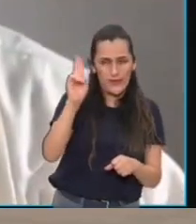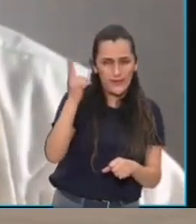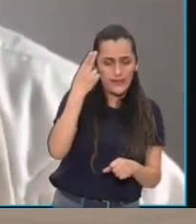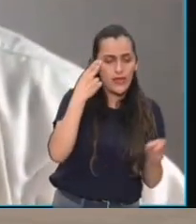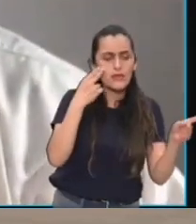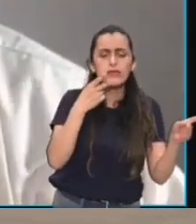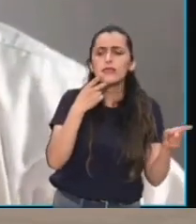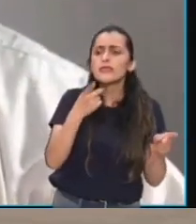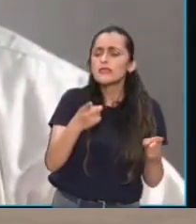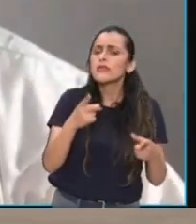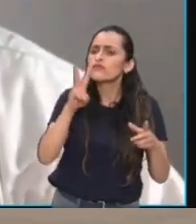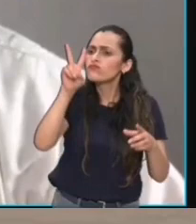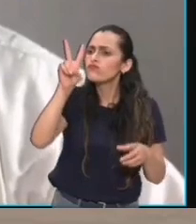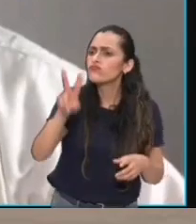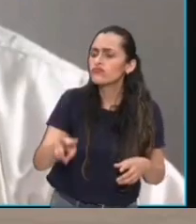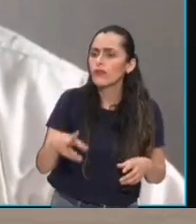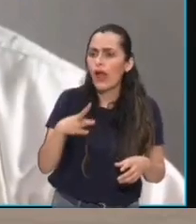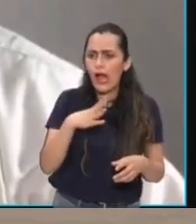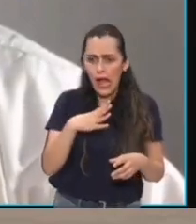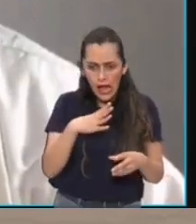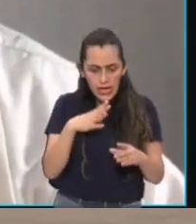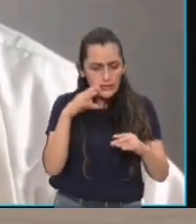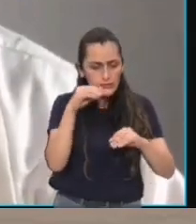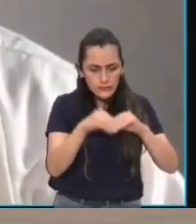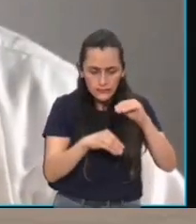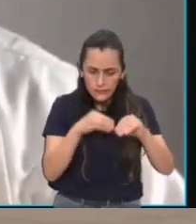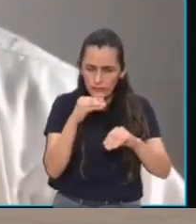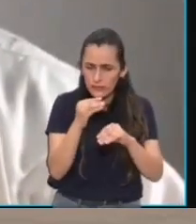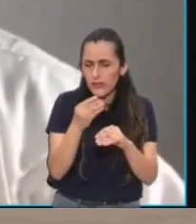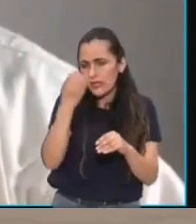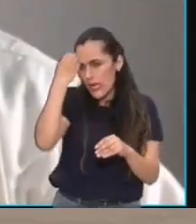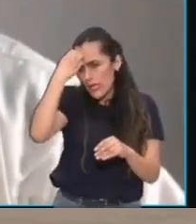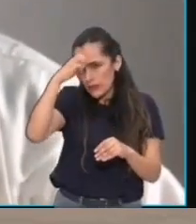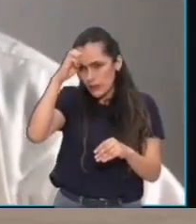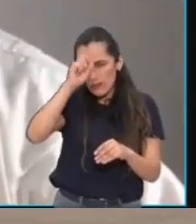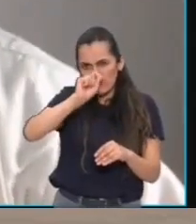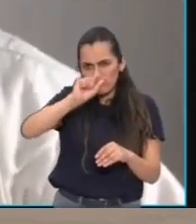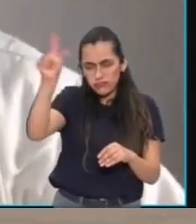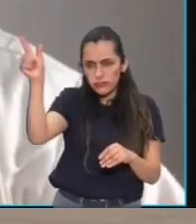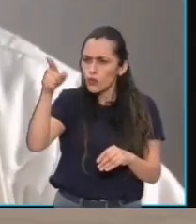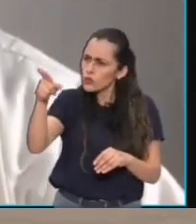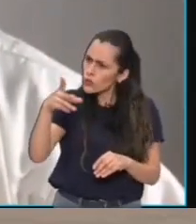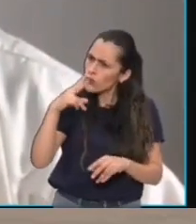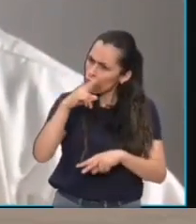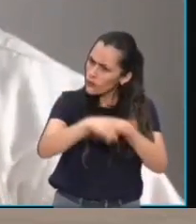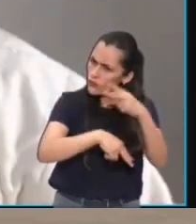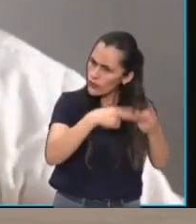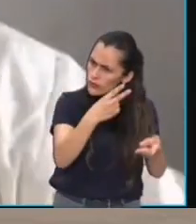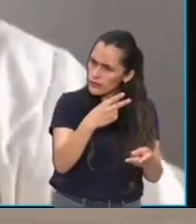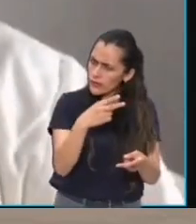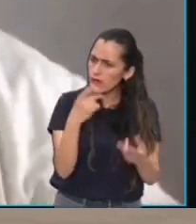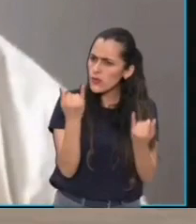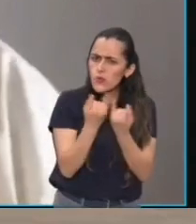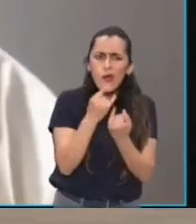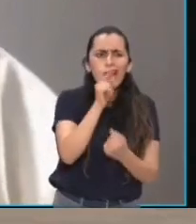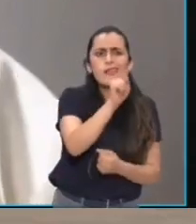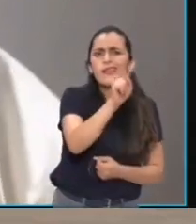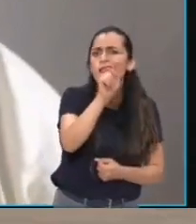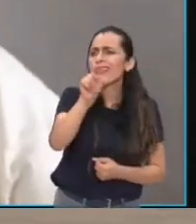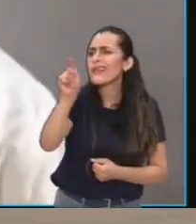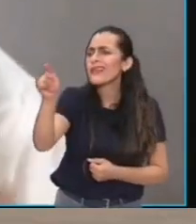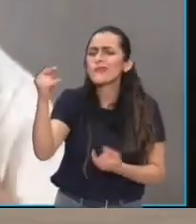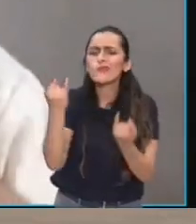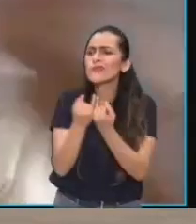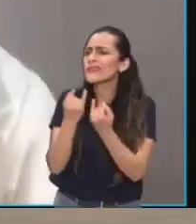gratitud a expertos que ayudaron a elaborarlo. ¿O no, Salomón? Creo que tú estuviste ahí, igual que Frank, igual que todos